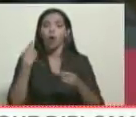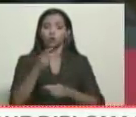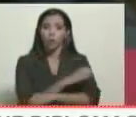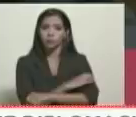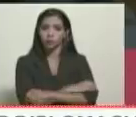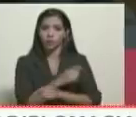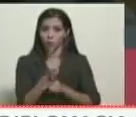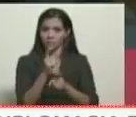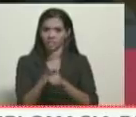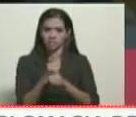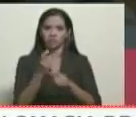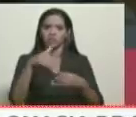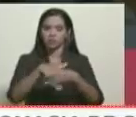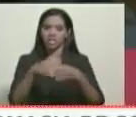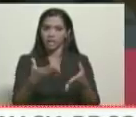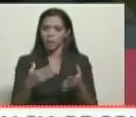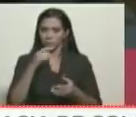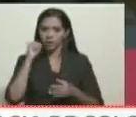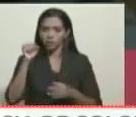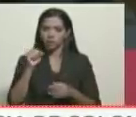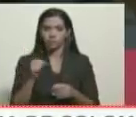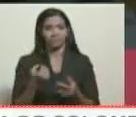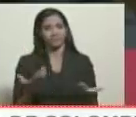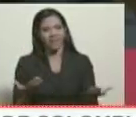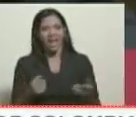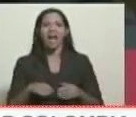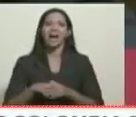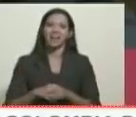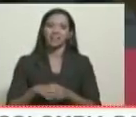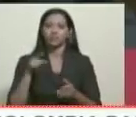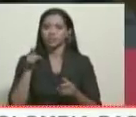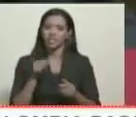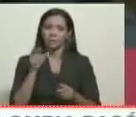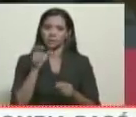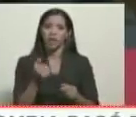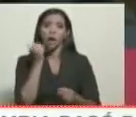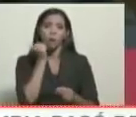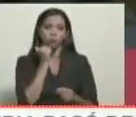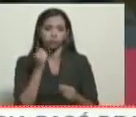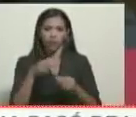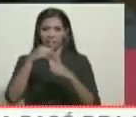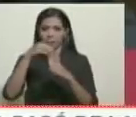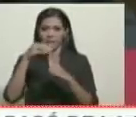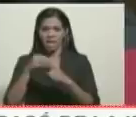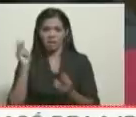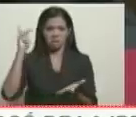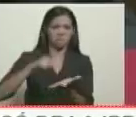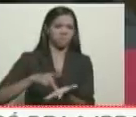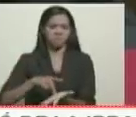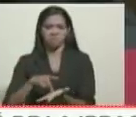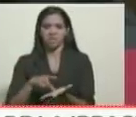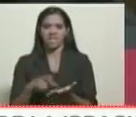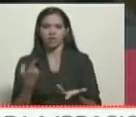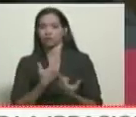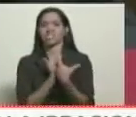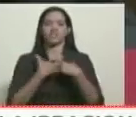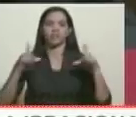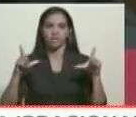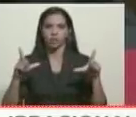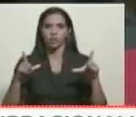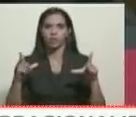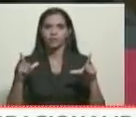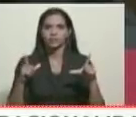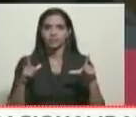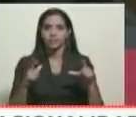opositores, entonces no. Allí estos tipos sí son héroes de la libertad, ellos sí son entonces ahora los libertadores herederos